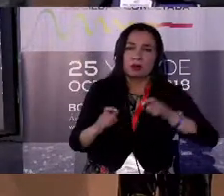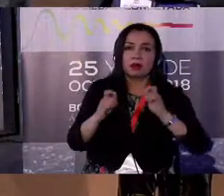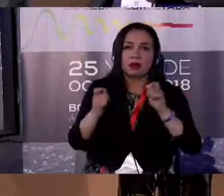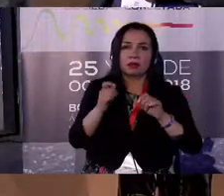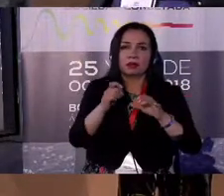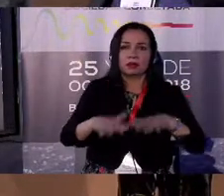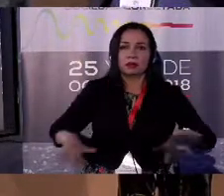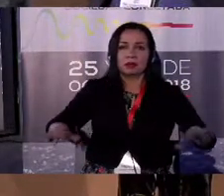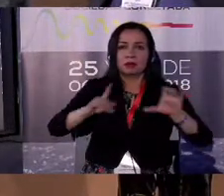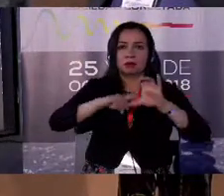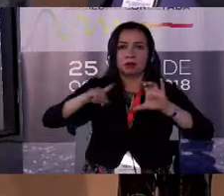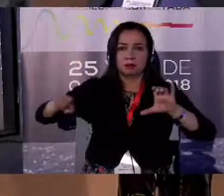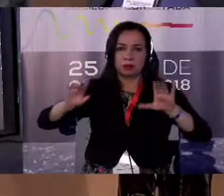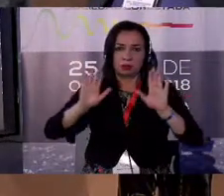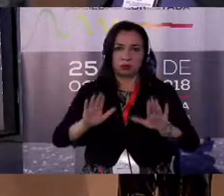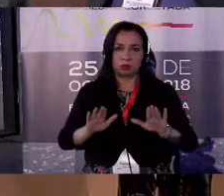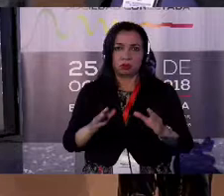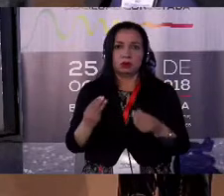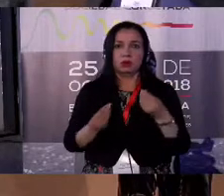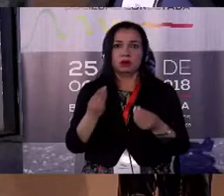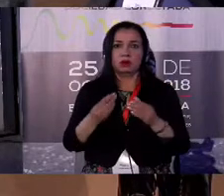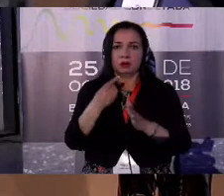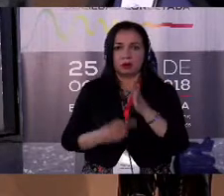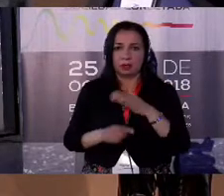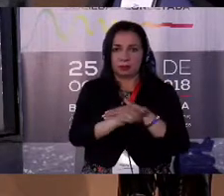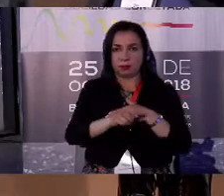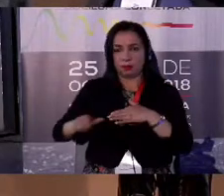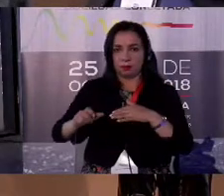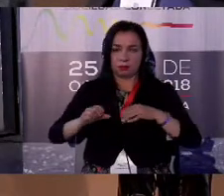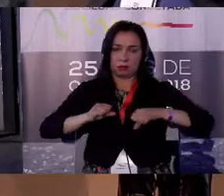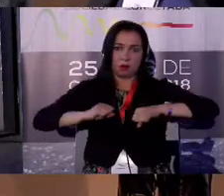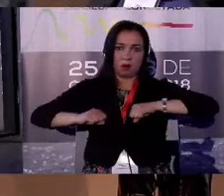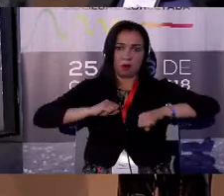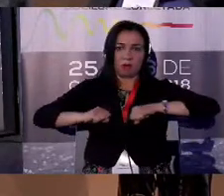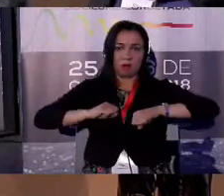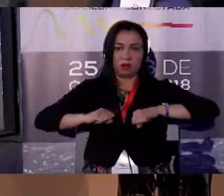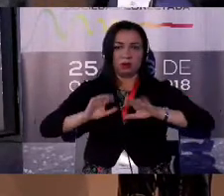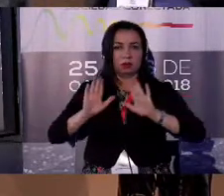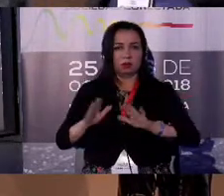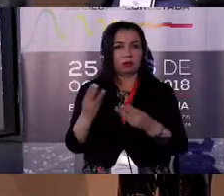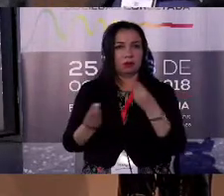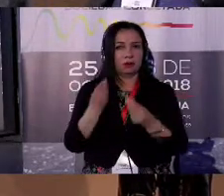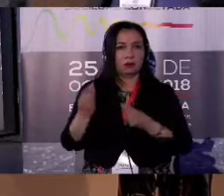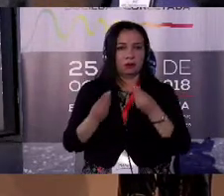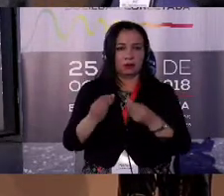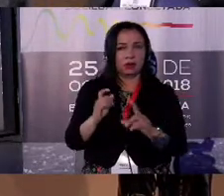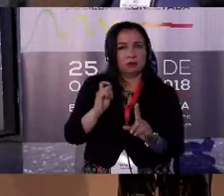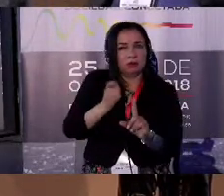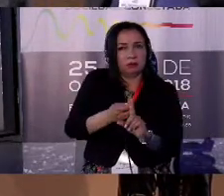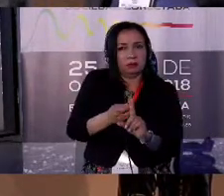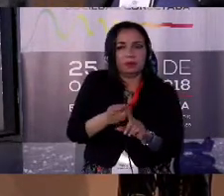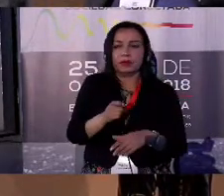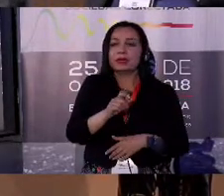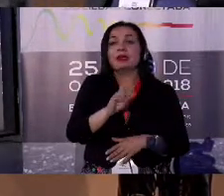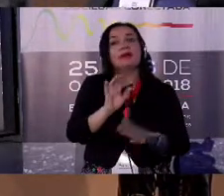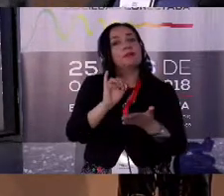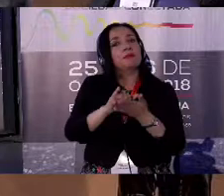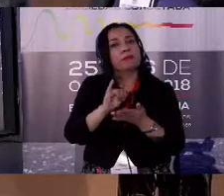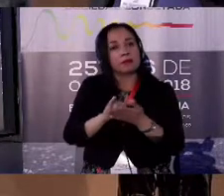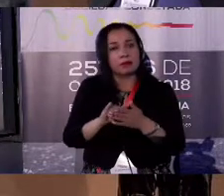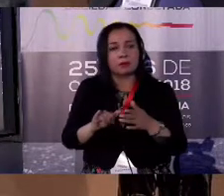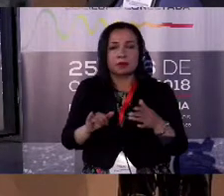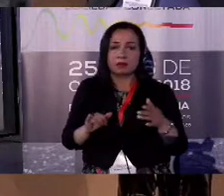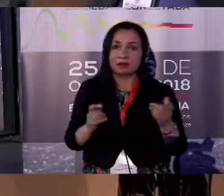que tiene derecho el operador con esa asignación, qué es lo que puede hacer el regulador luego, ¿no? Ex